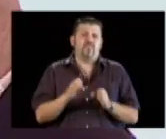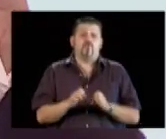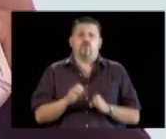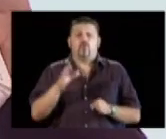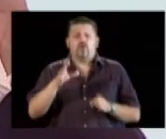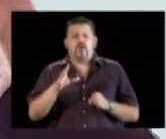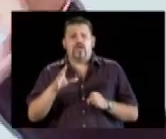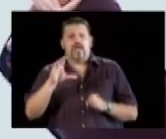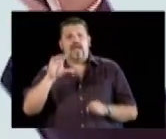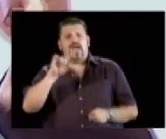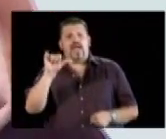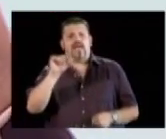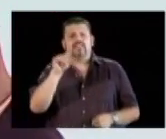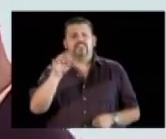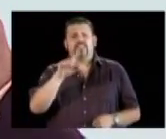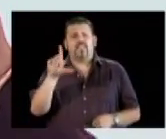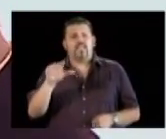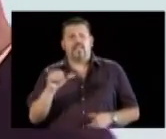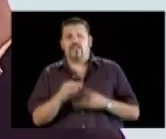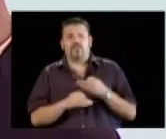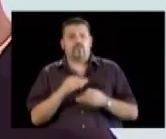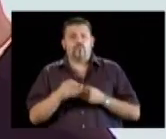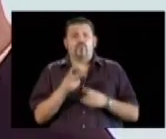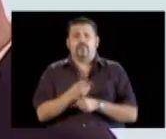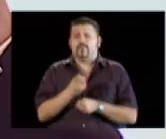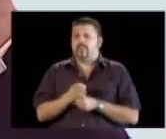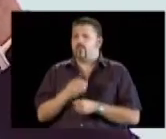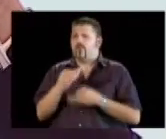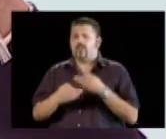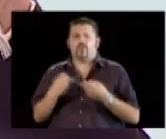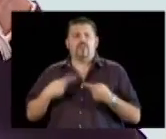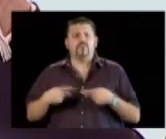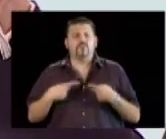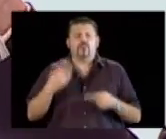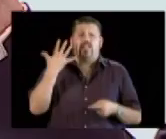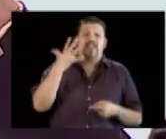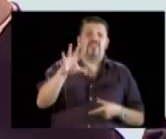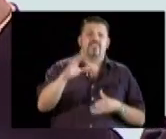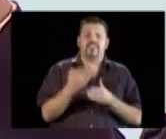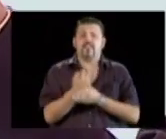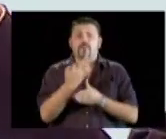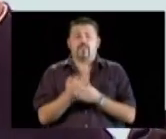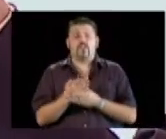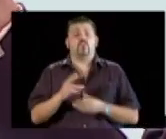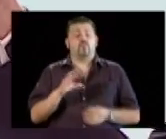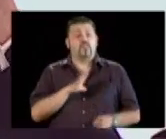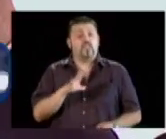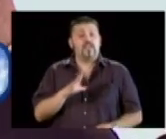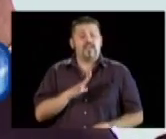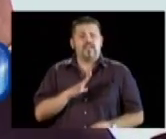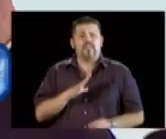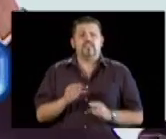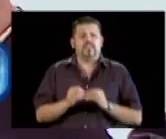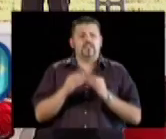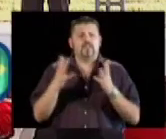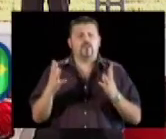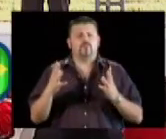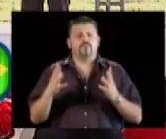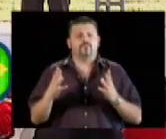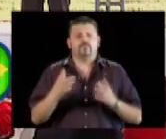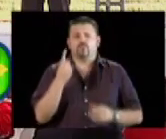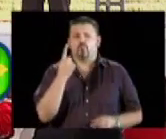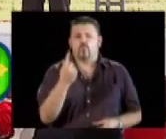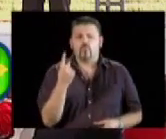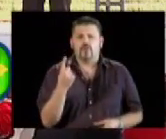estar presentes con todos los distribuidores, todos sus invitados, a las 10 de la mañana, donde va a haber obviamente